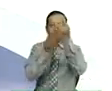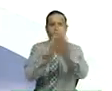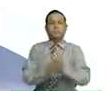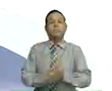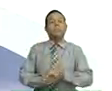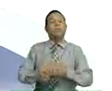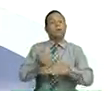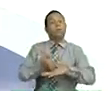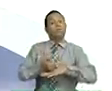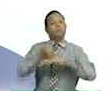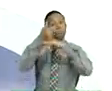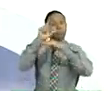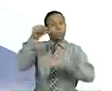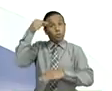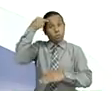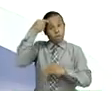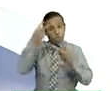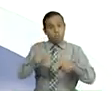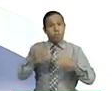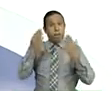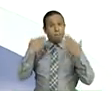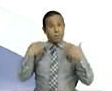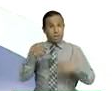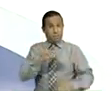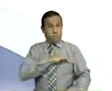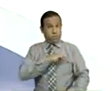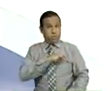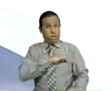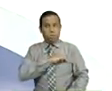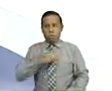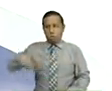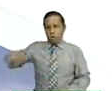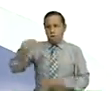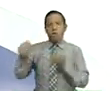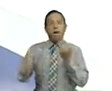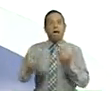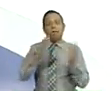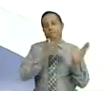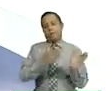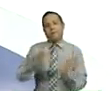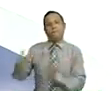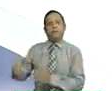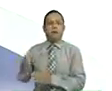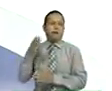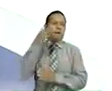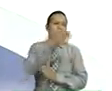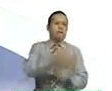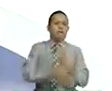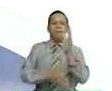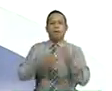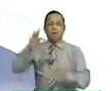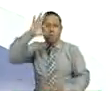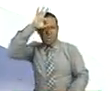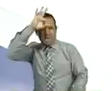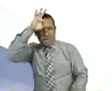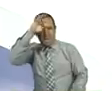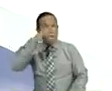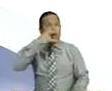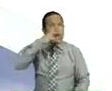del municipio de Guayaquil llevaron a cabo eventos para celebrar a los pequeños de distintas entidades de salud por el Día del Niño.